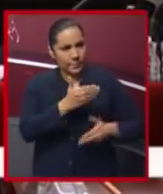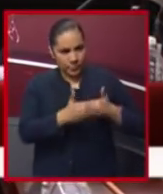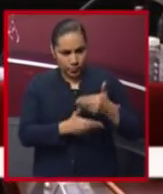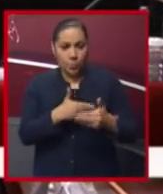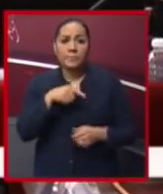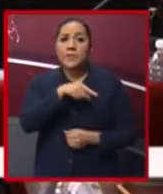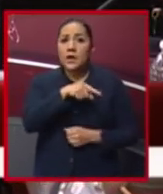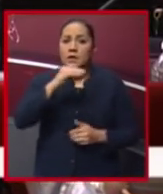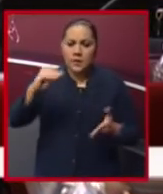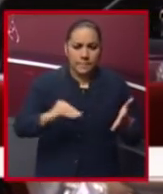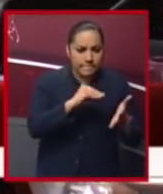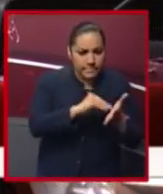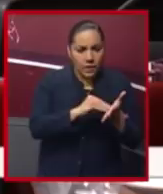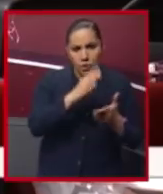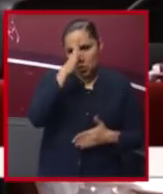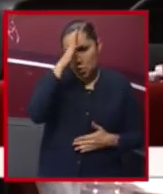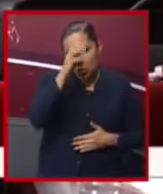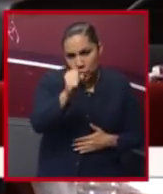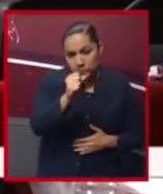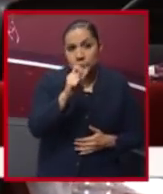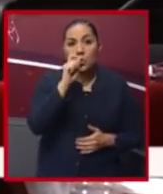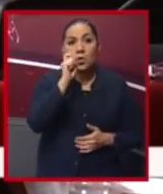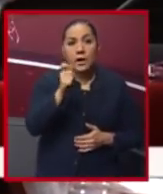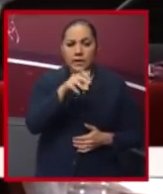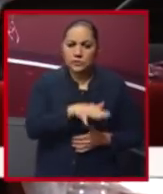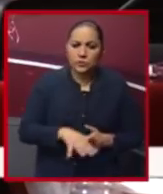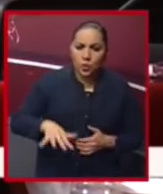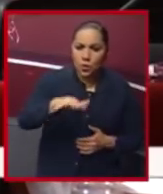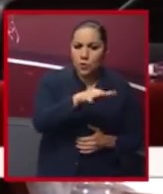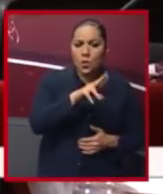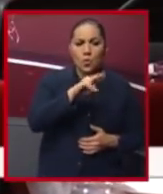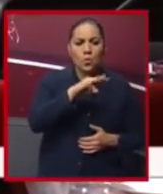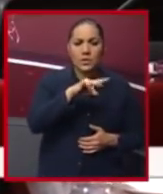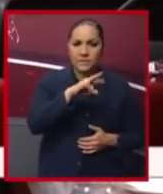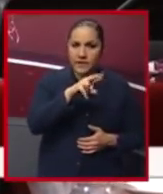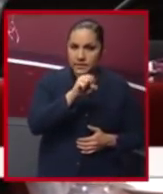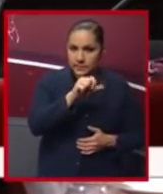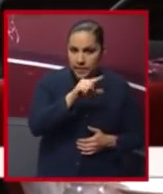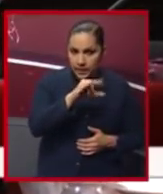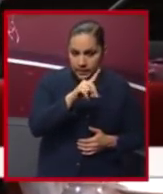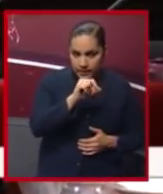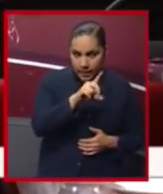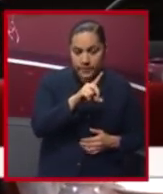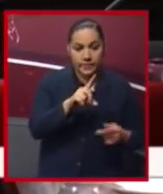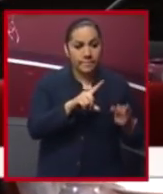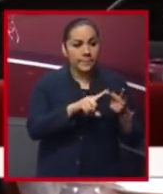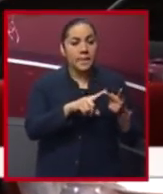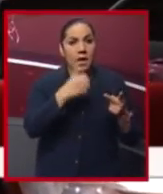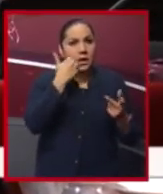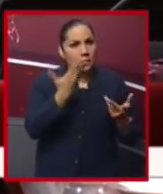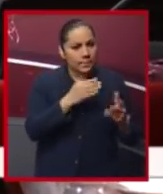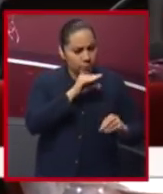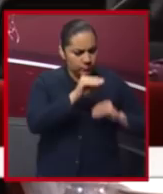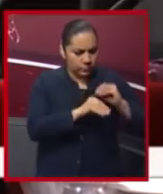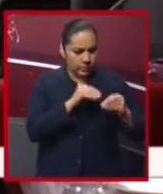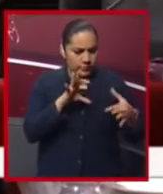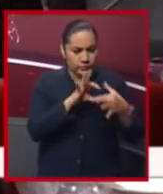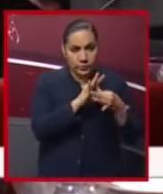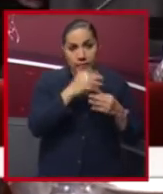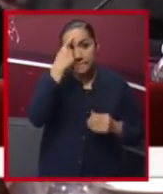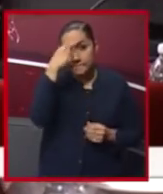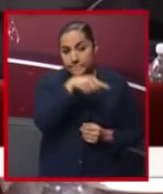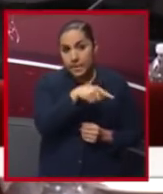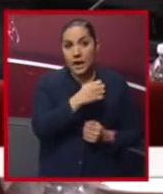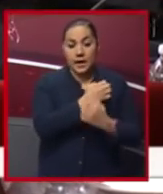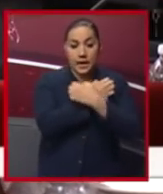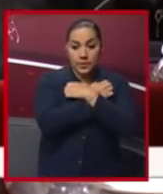conceptos como universalidad, como integridad, que estamos hablando de sustentar la educación no solamente